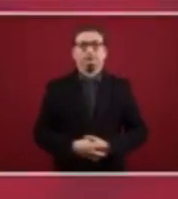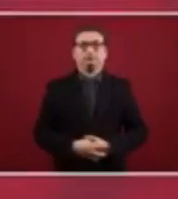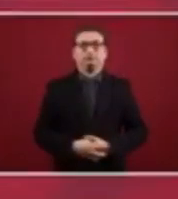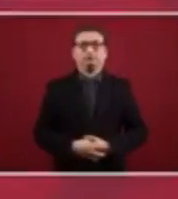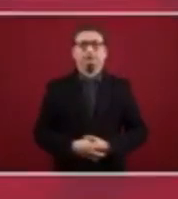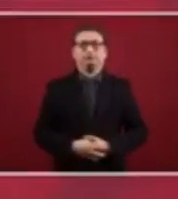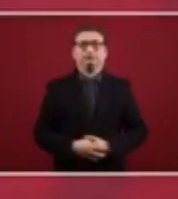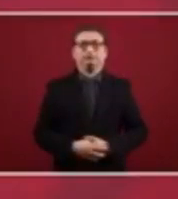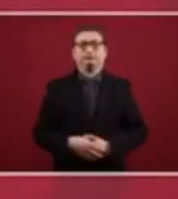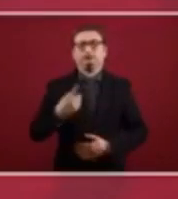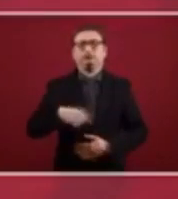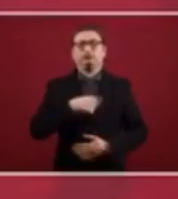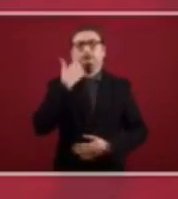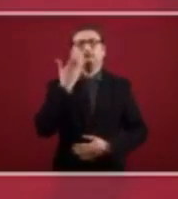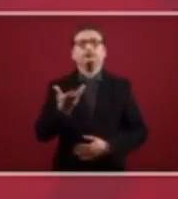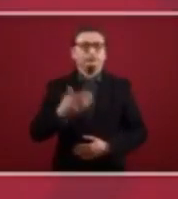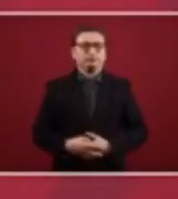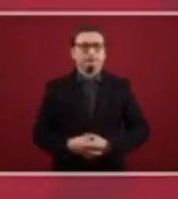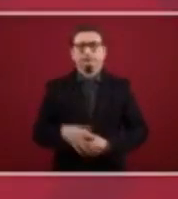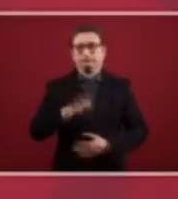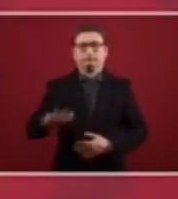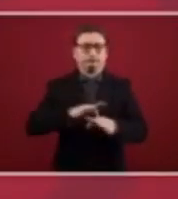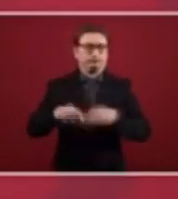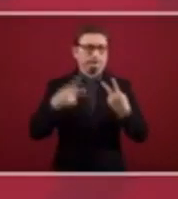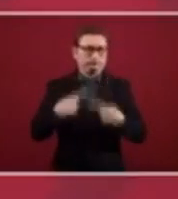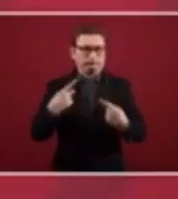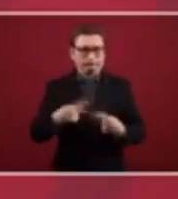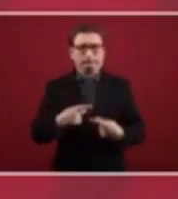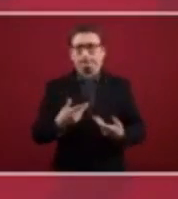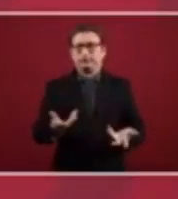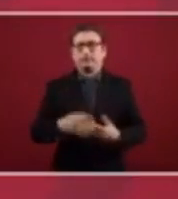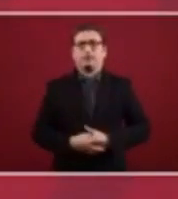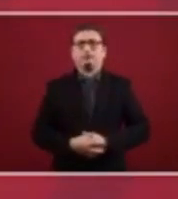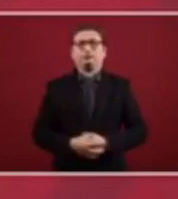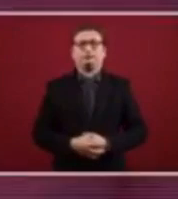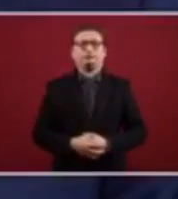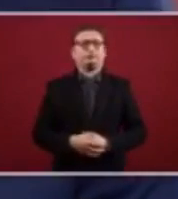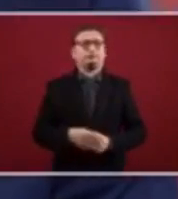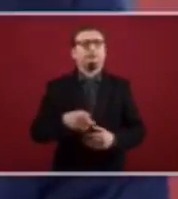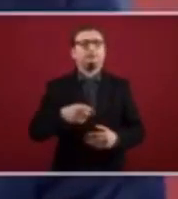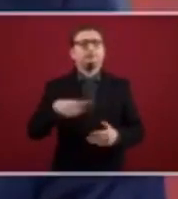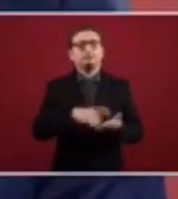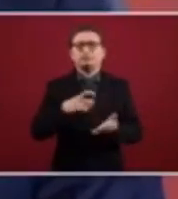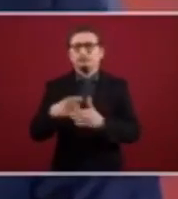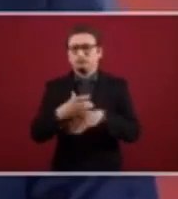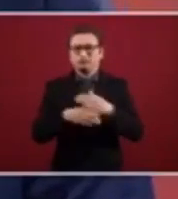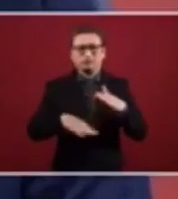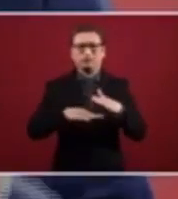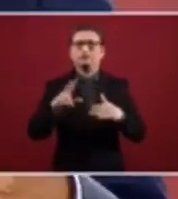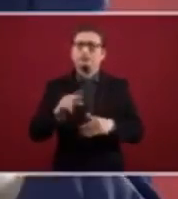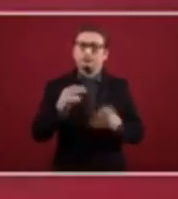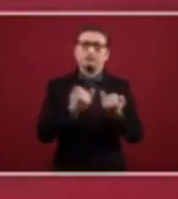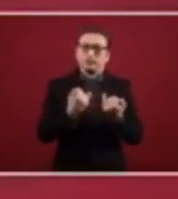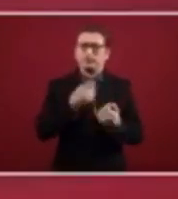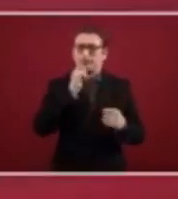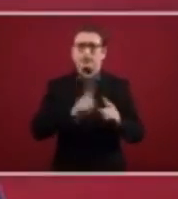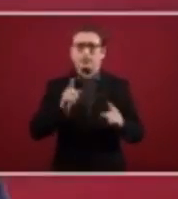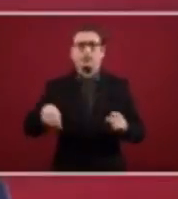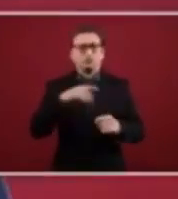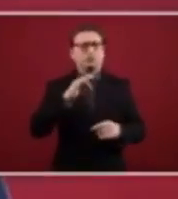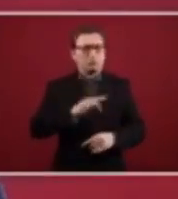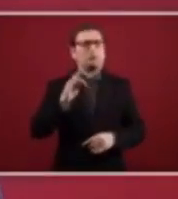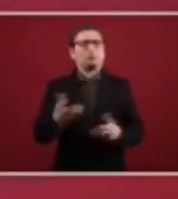queremos pues que nuestro pueblo no consuma solo lo básico, sino que también